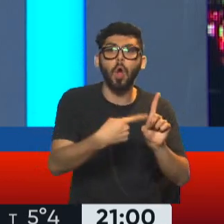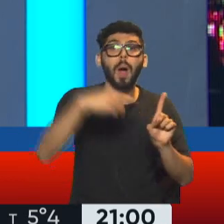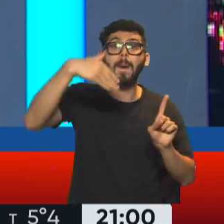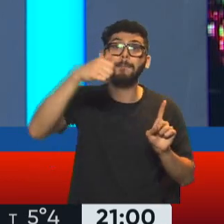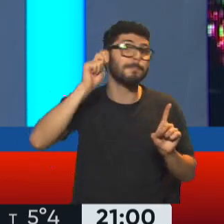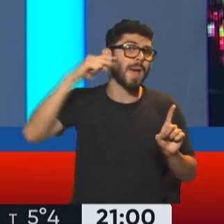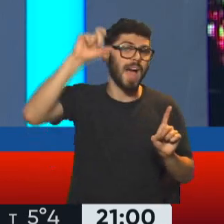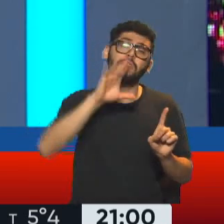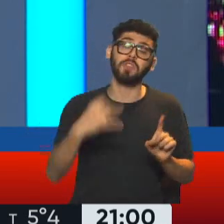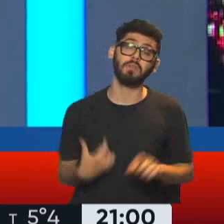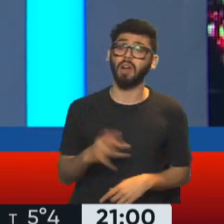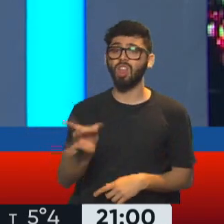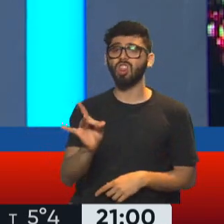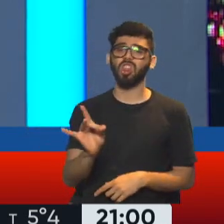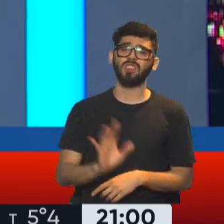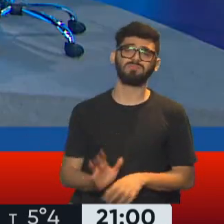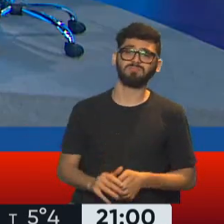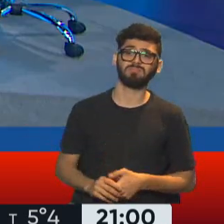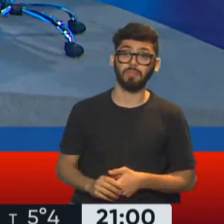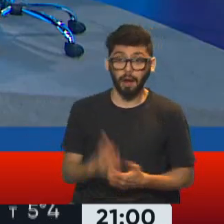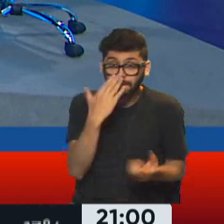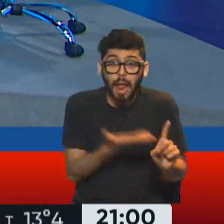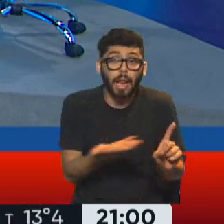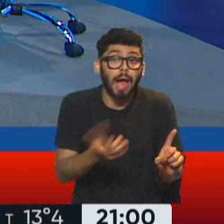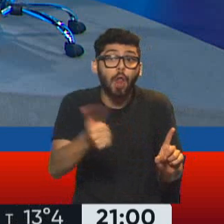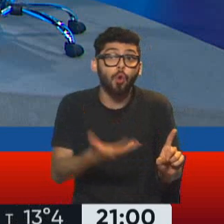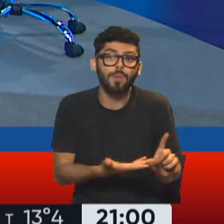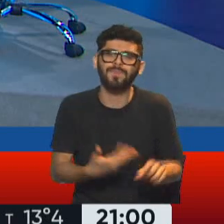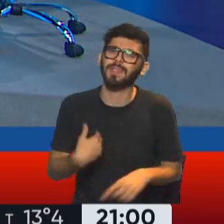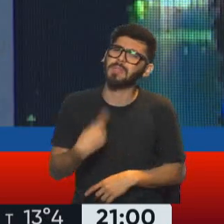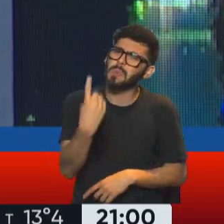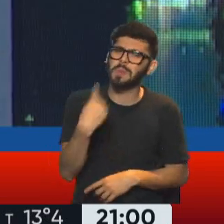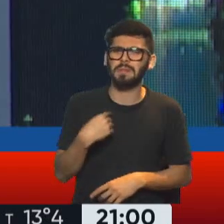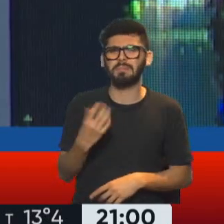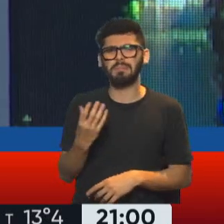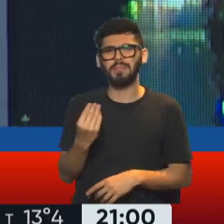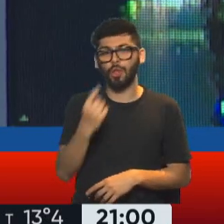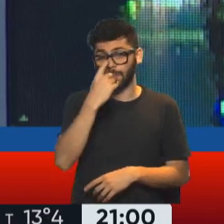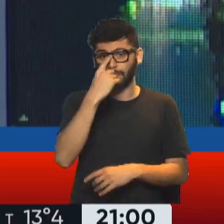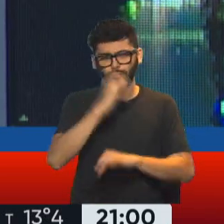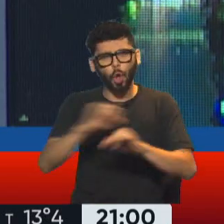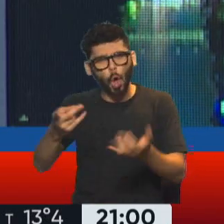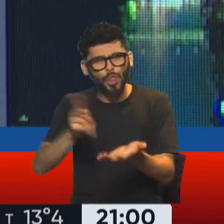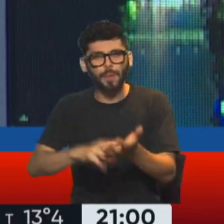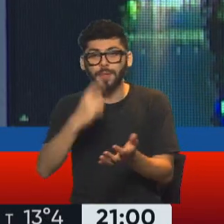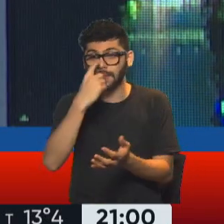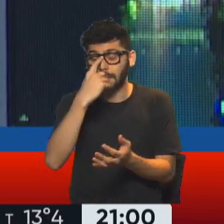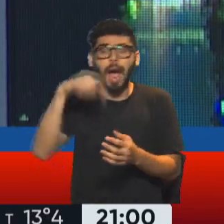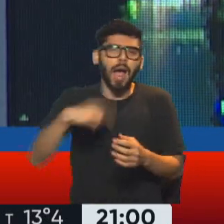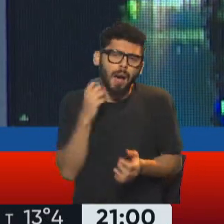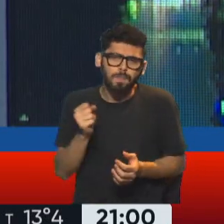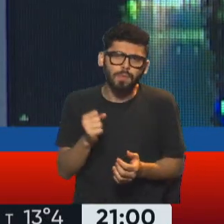no tengo ganas. Y ya está. Yo igual, a mí me dan un poco de miedo los debates, vuelvo a repetir, pero no es la primera vez que lo hablamos acá en el